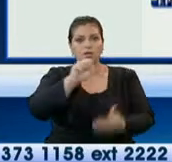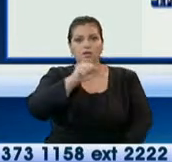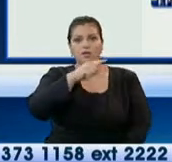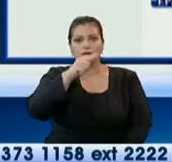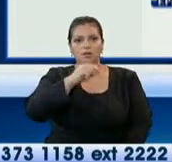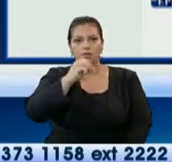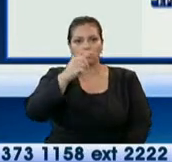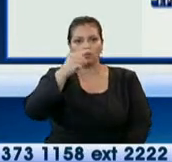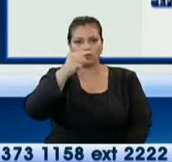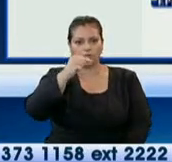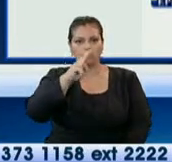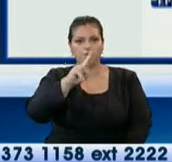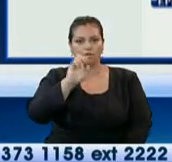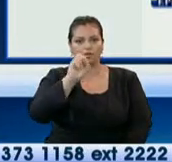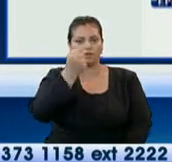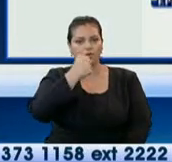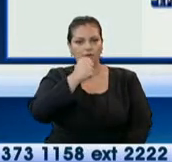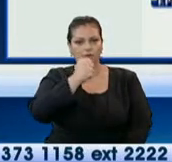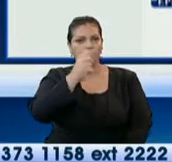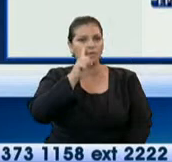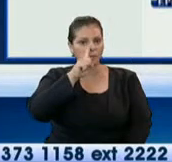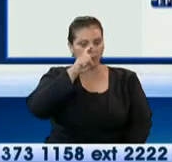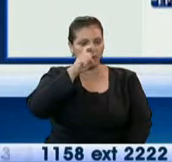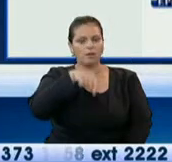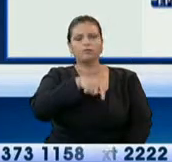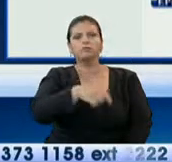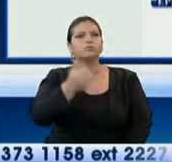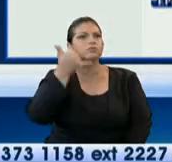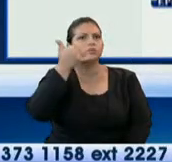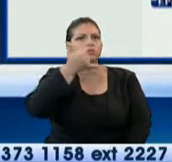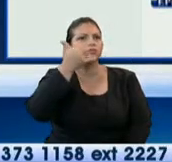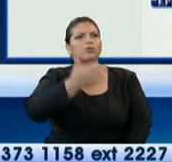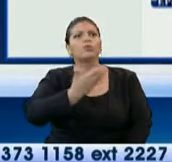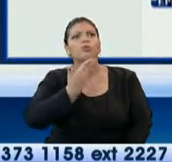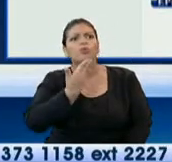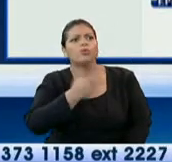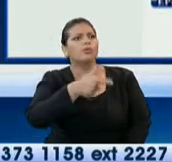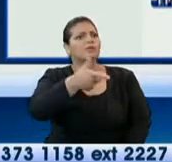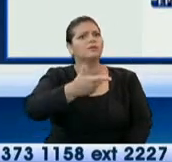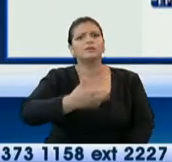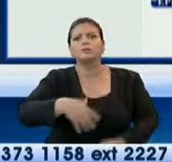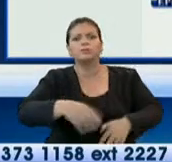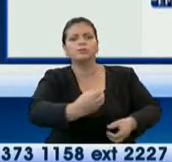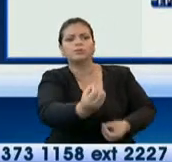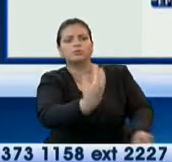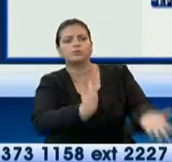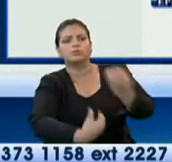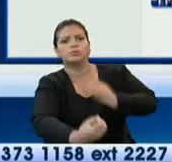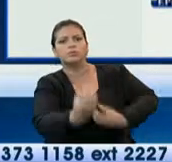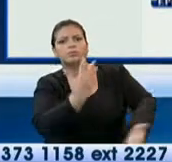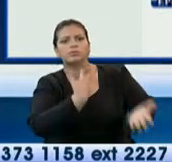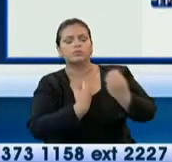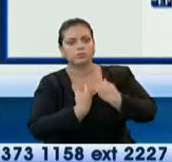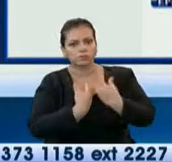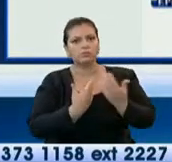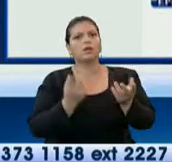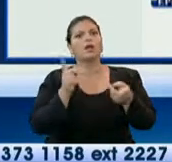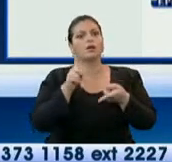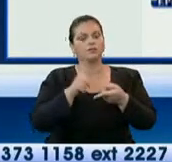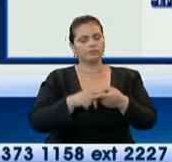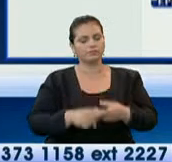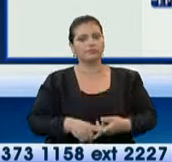enterado dónde fue el epicentro, pero el jefe de bomberos tuvo la gentileza de comunicarnos que hasta este momento, y hemos vuelto ya a